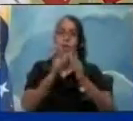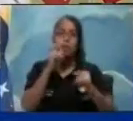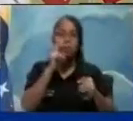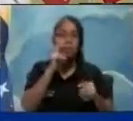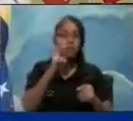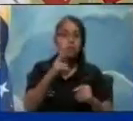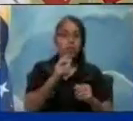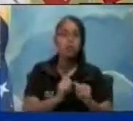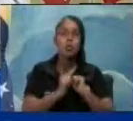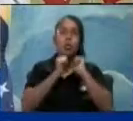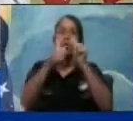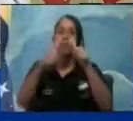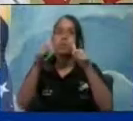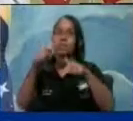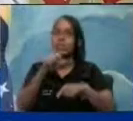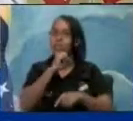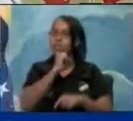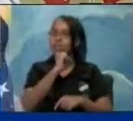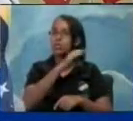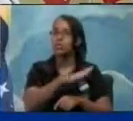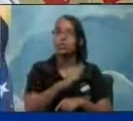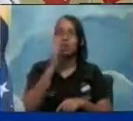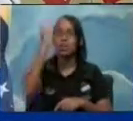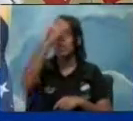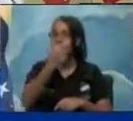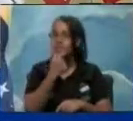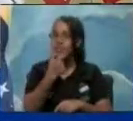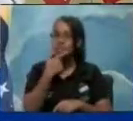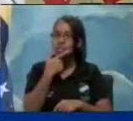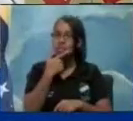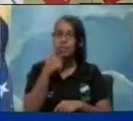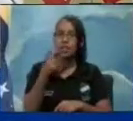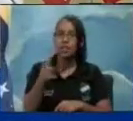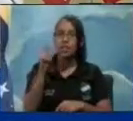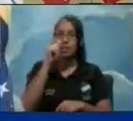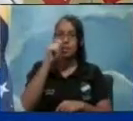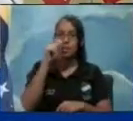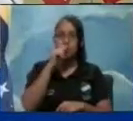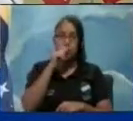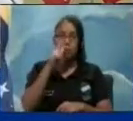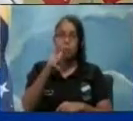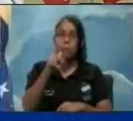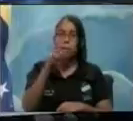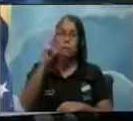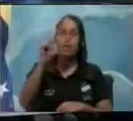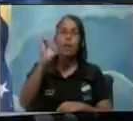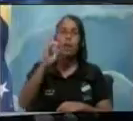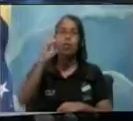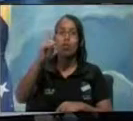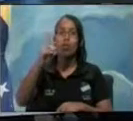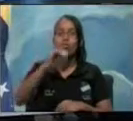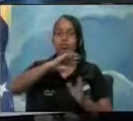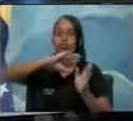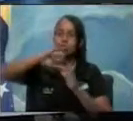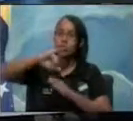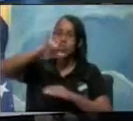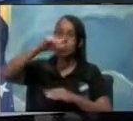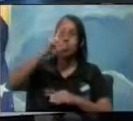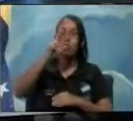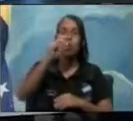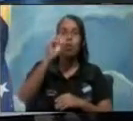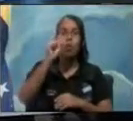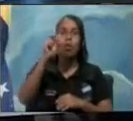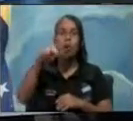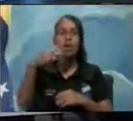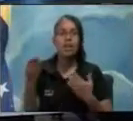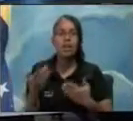esta historia tan linda. Diga conmigo, Pedro y Juan. Pedro y Juan. ¿Qué se dice